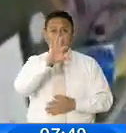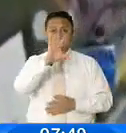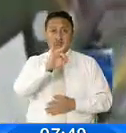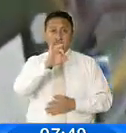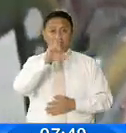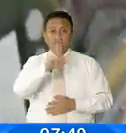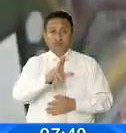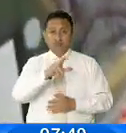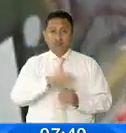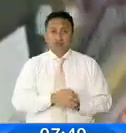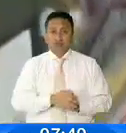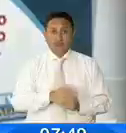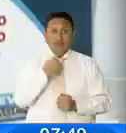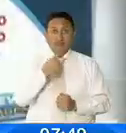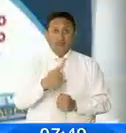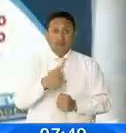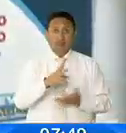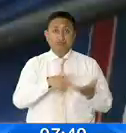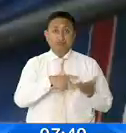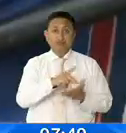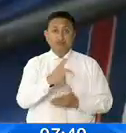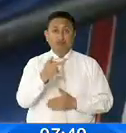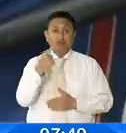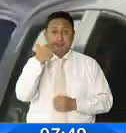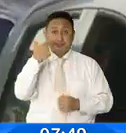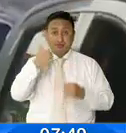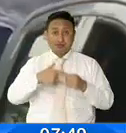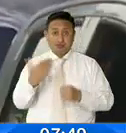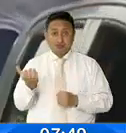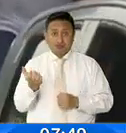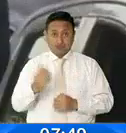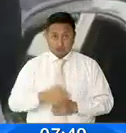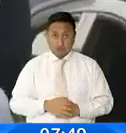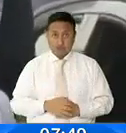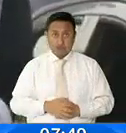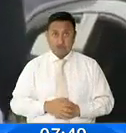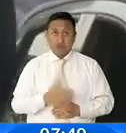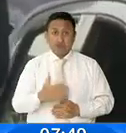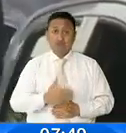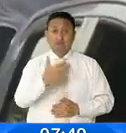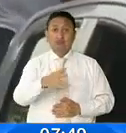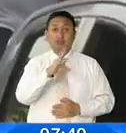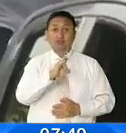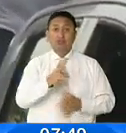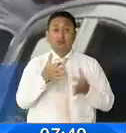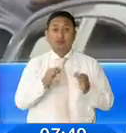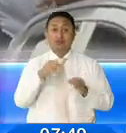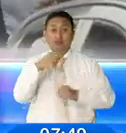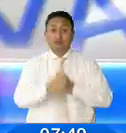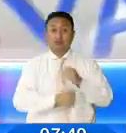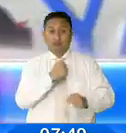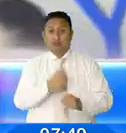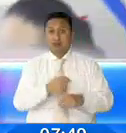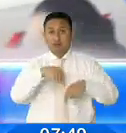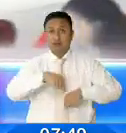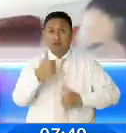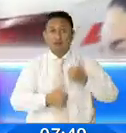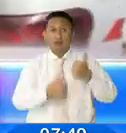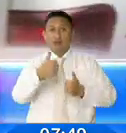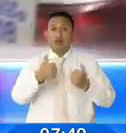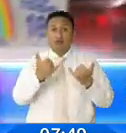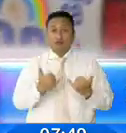883, que eliminaba los subsidios del combustible. Para los comicios del 7 de febrero de este año, su candidatura es